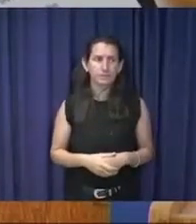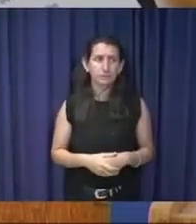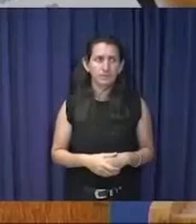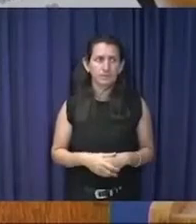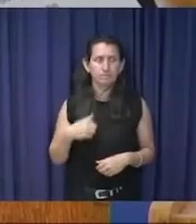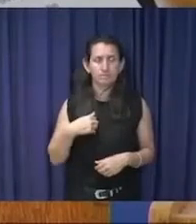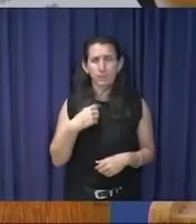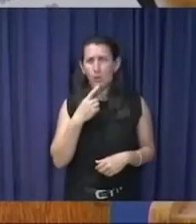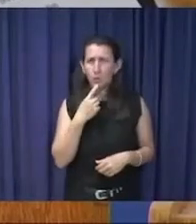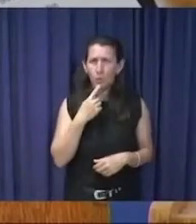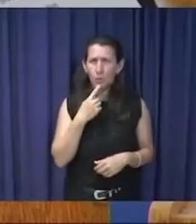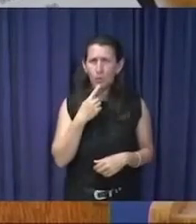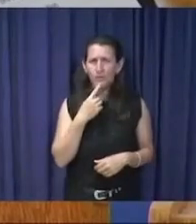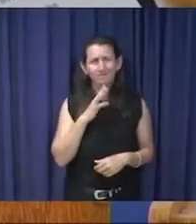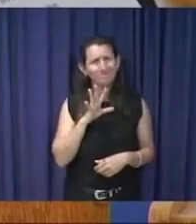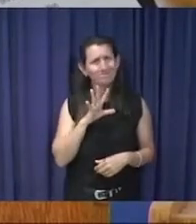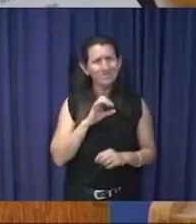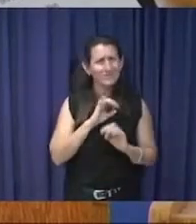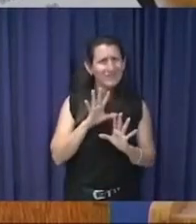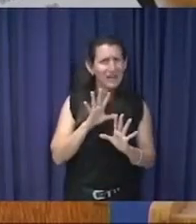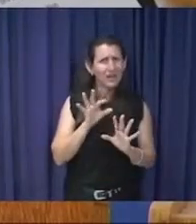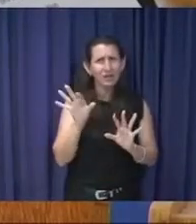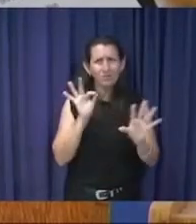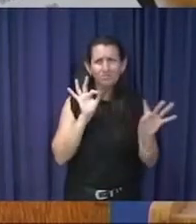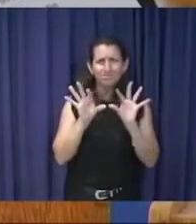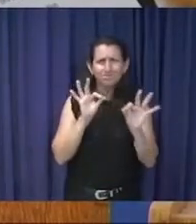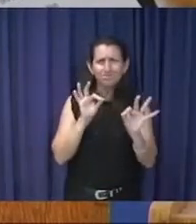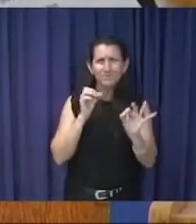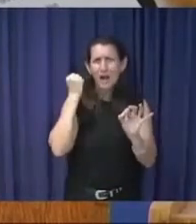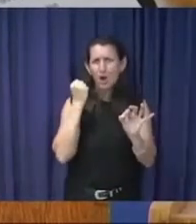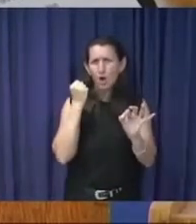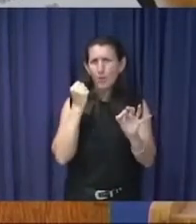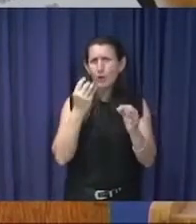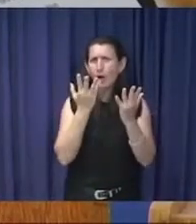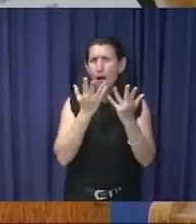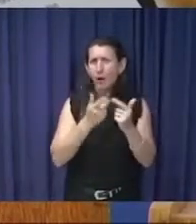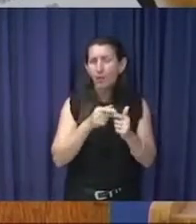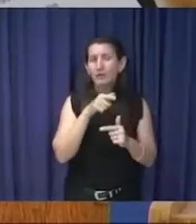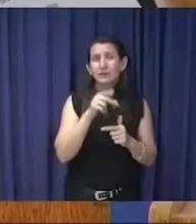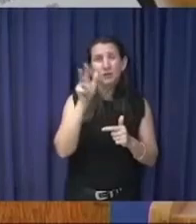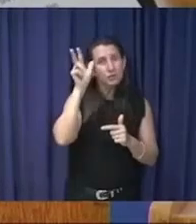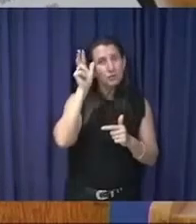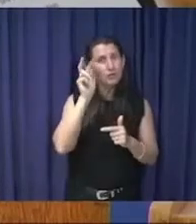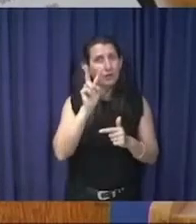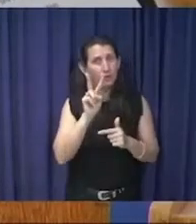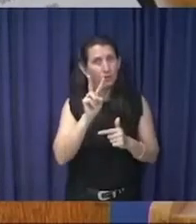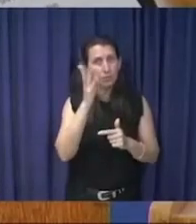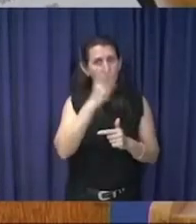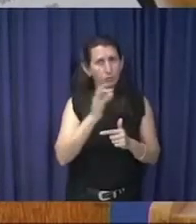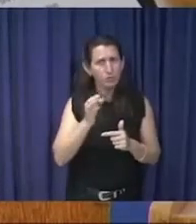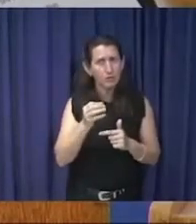pone en duda, o no es muy claro, qué se va a tomar, qué concepto económico se va a tomar para calcular ese 82% cada vez que alguien se vaya a jubilar, ¿no es cierto?